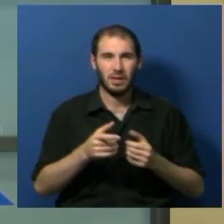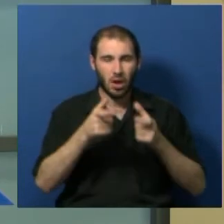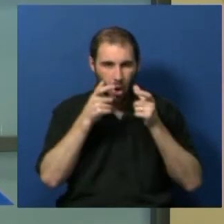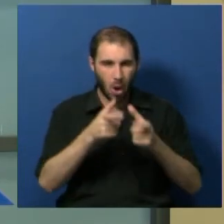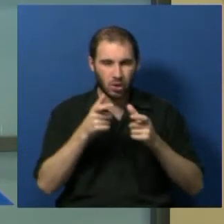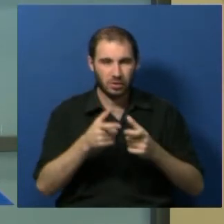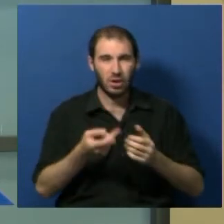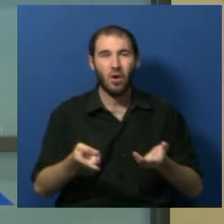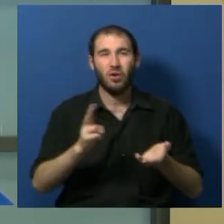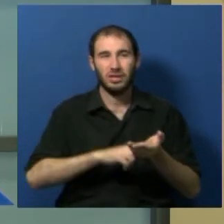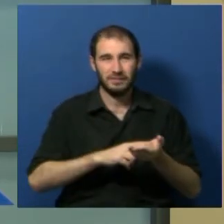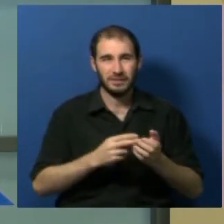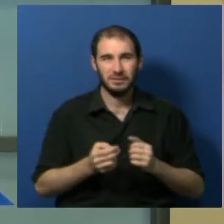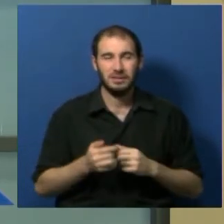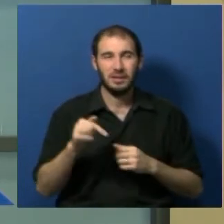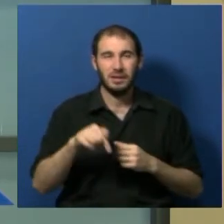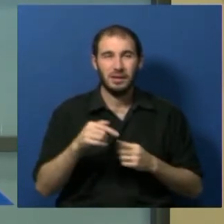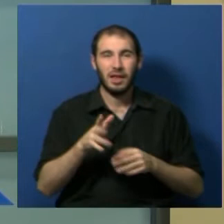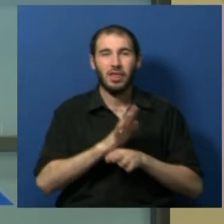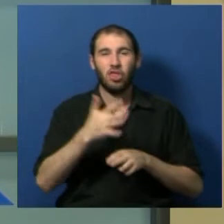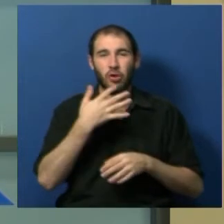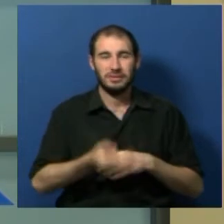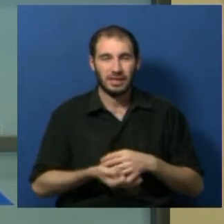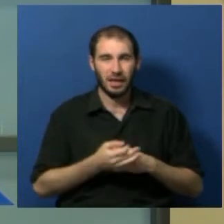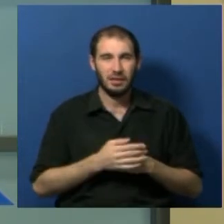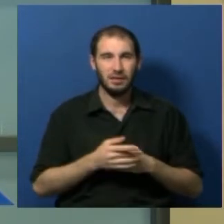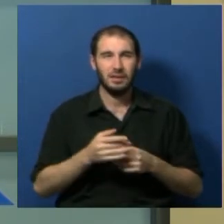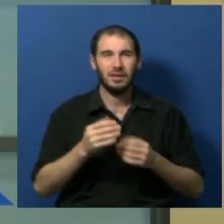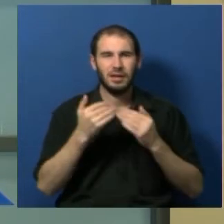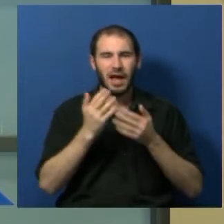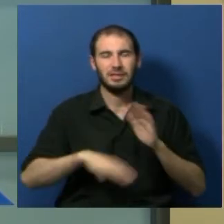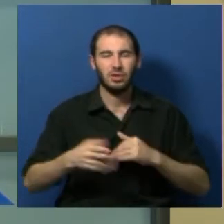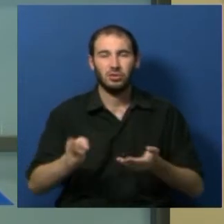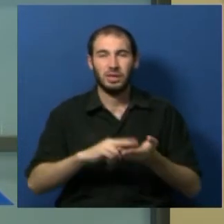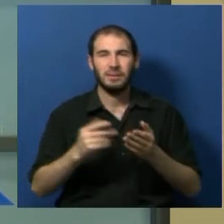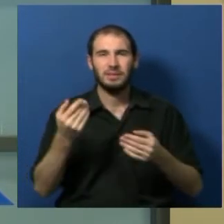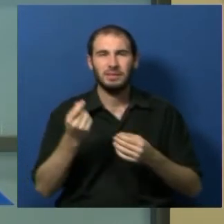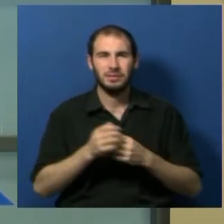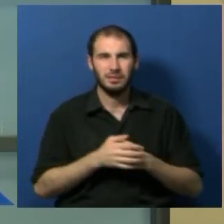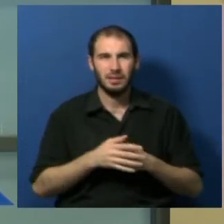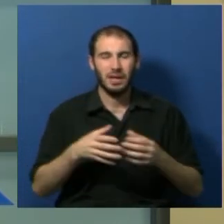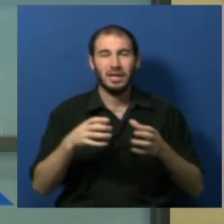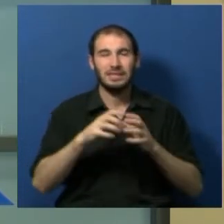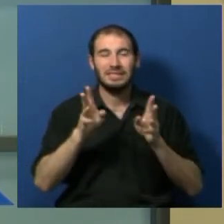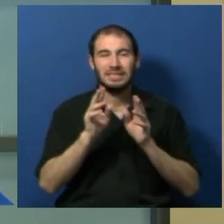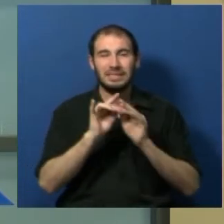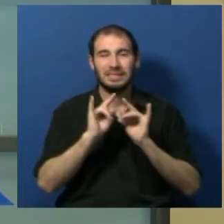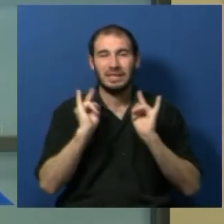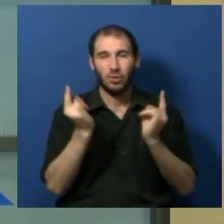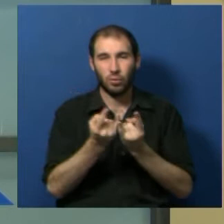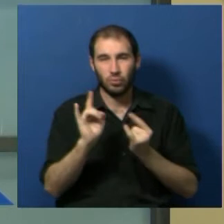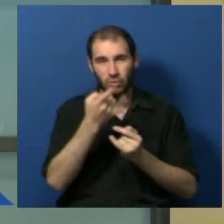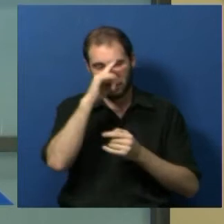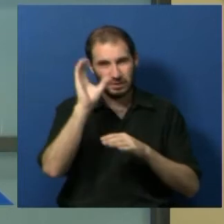que es volver a hacer de nuevo este documental, se pudo hacer gracias a la participación del SICUM, de la Universidad Nacional de